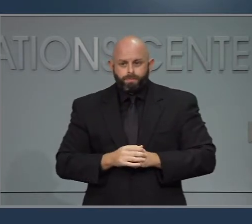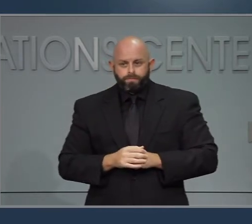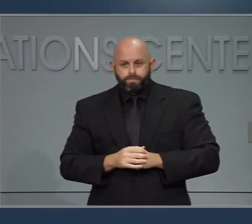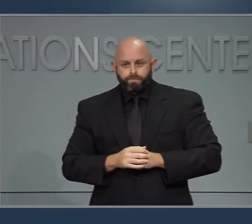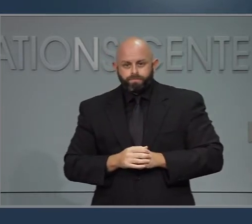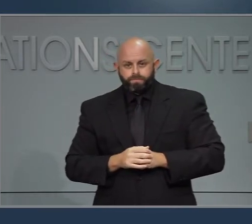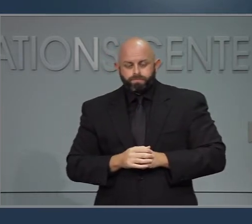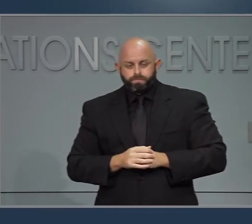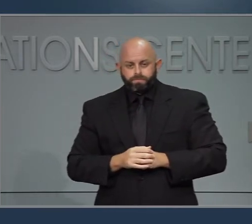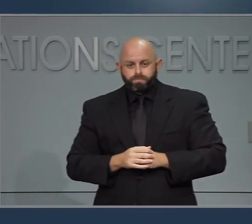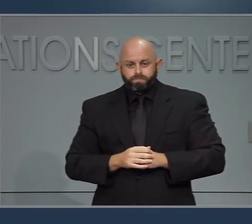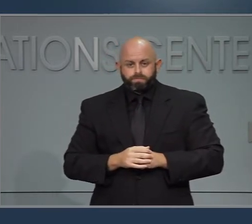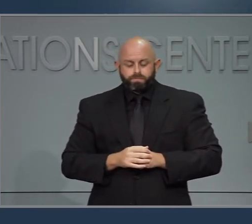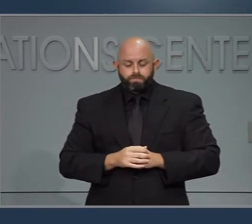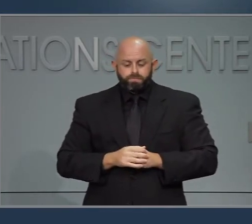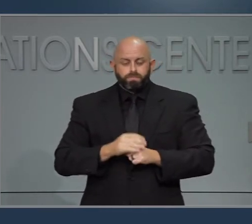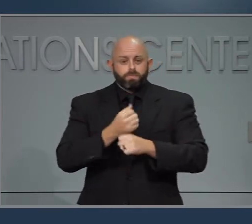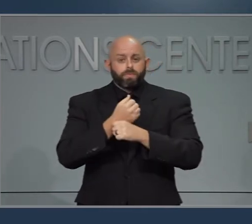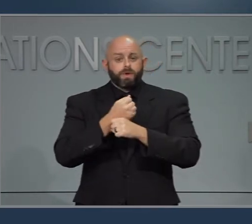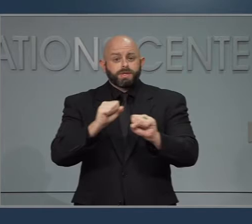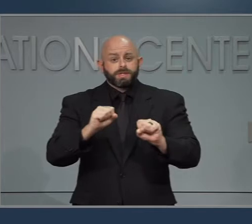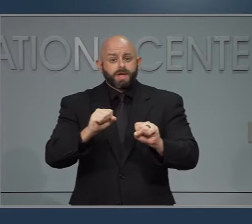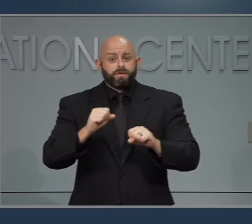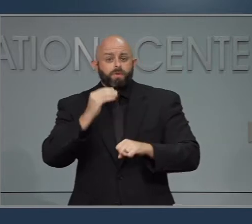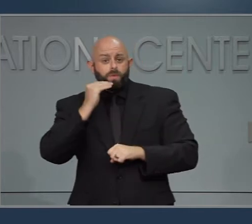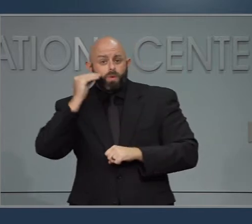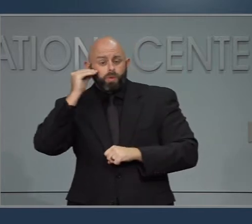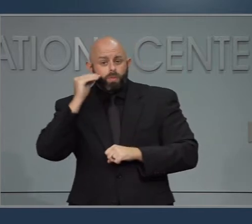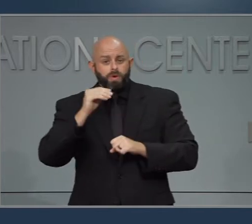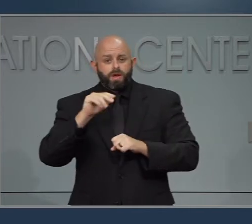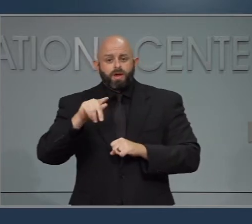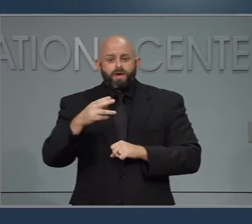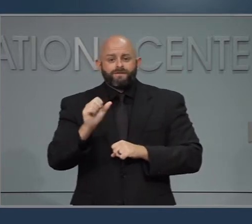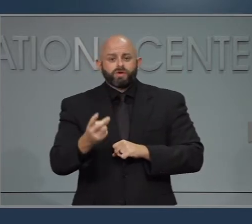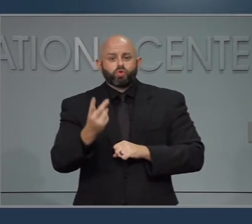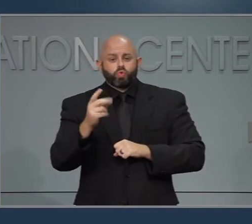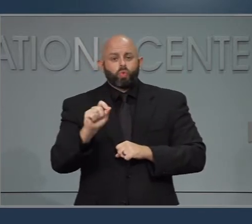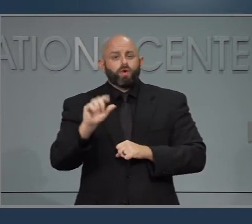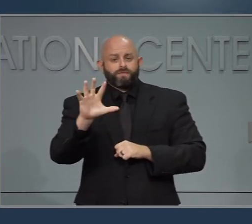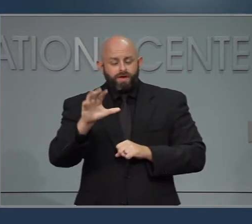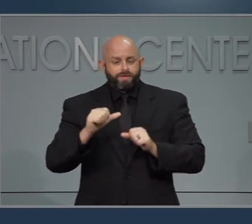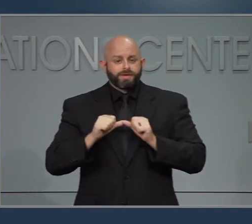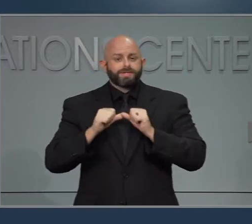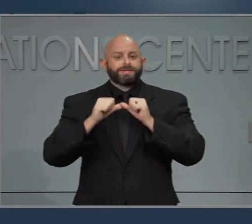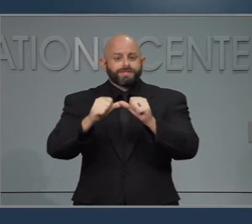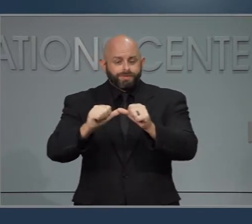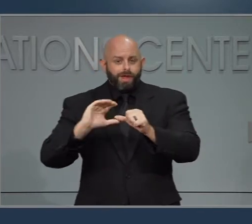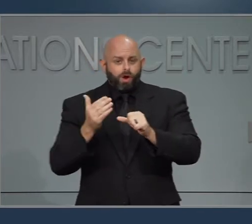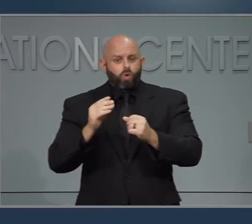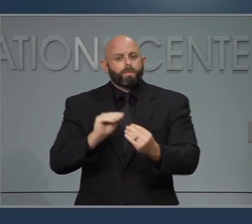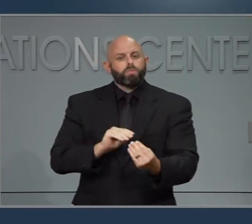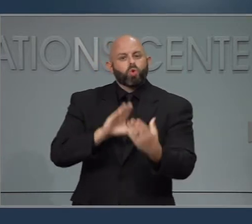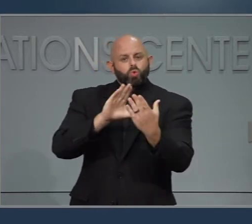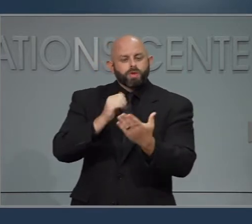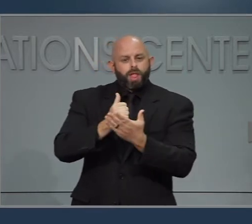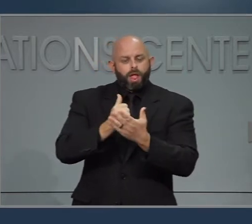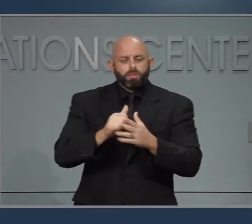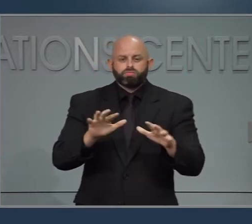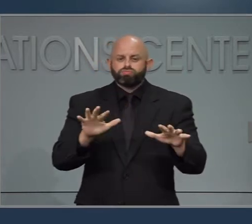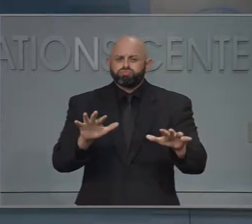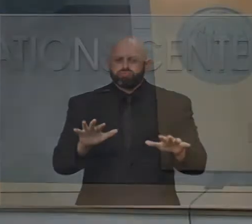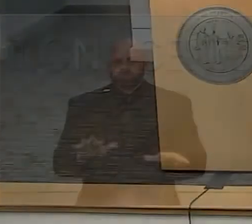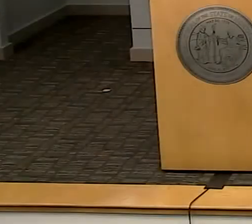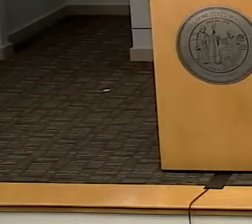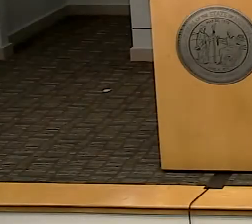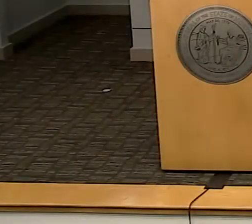Seguirá hasta el 2 de octubre. La fase 2.5, más seguro en casa, es nuestro enfoque del estado de un